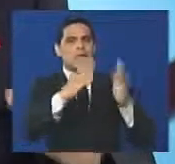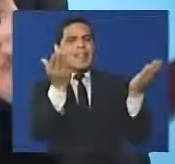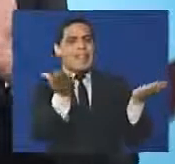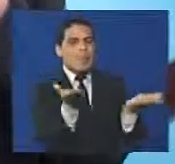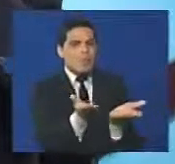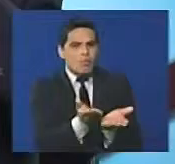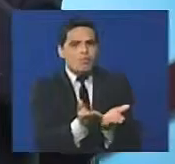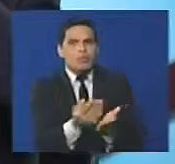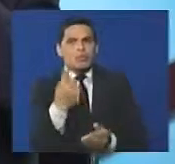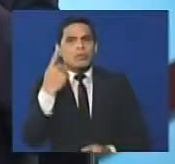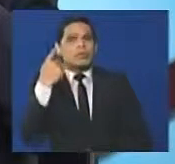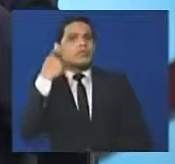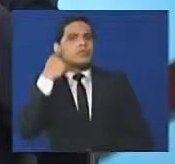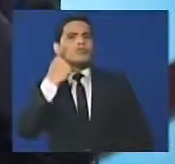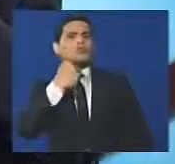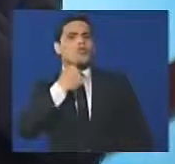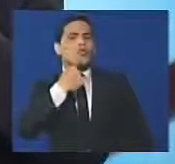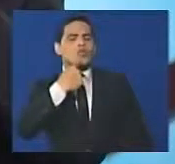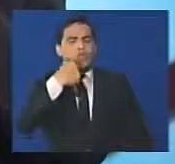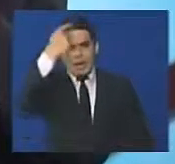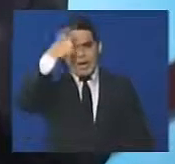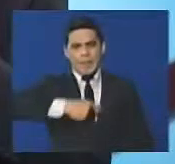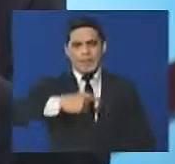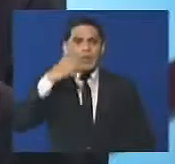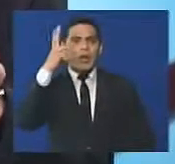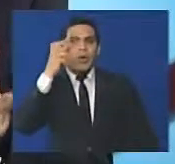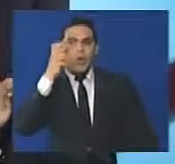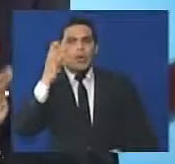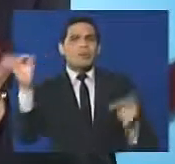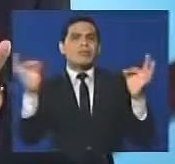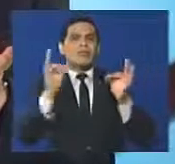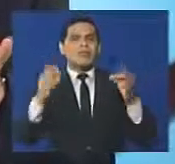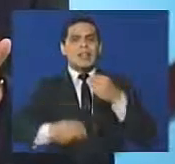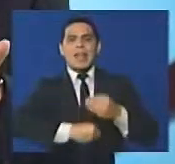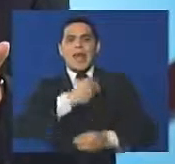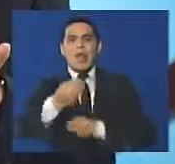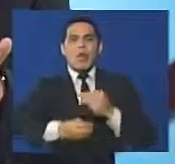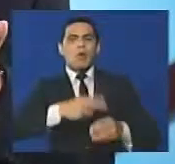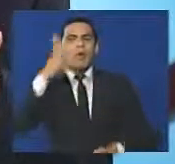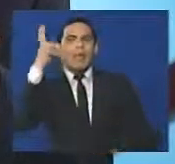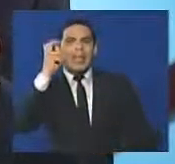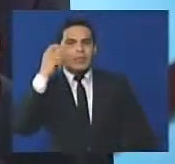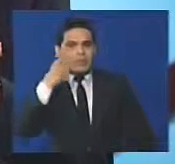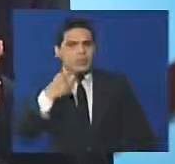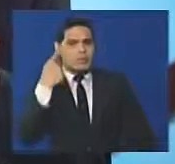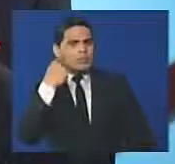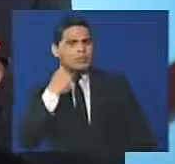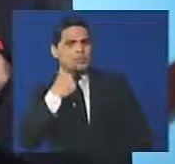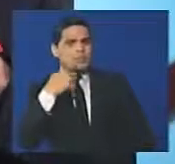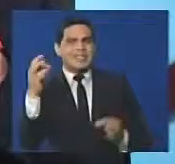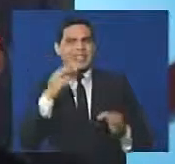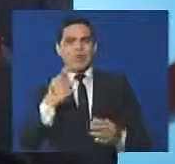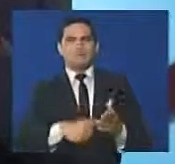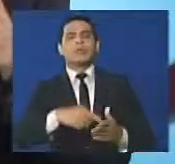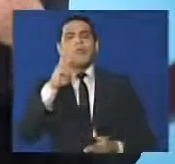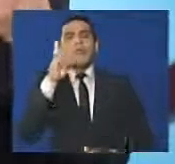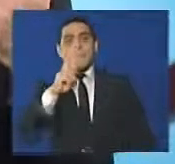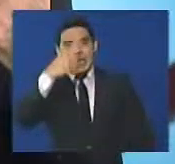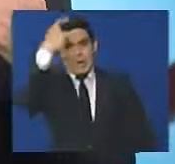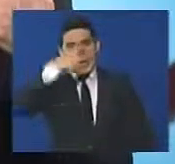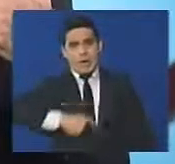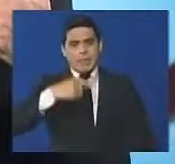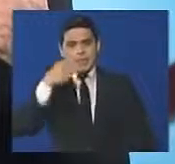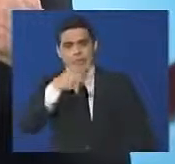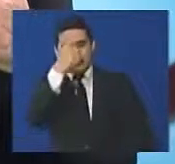y el hombre sordo no pudo escuchar lo que él hizo para que usted vea la gran